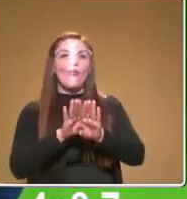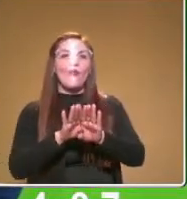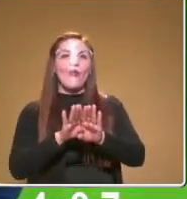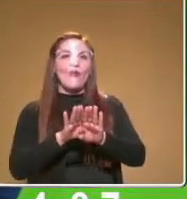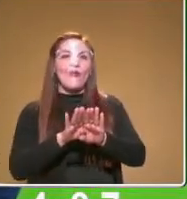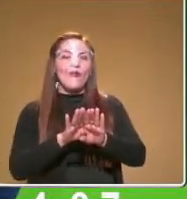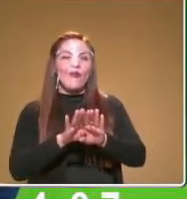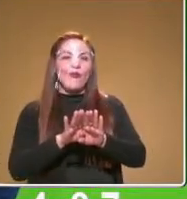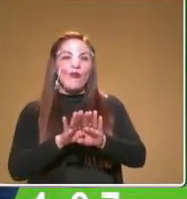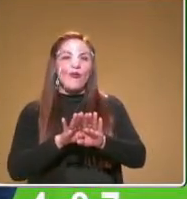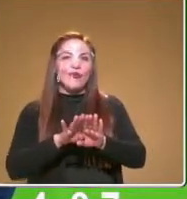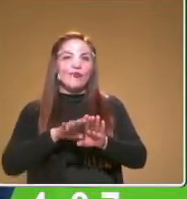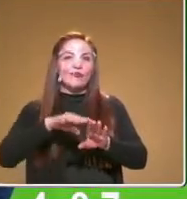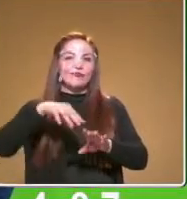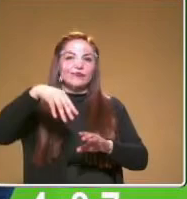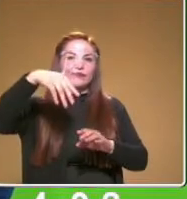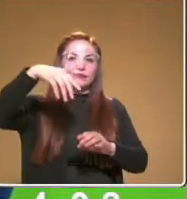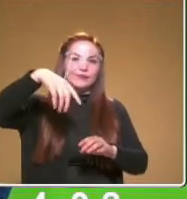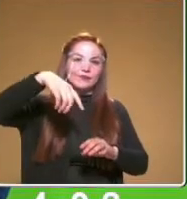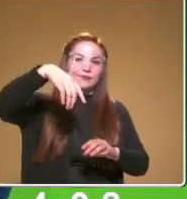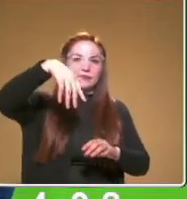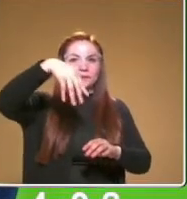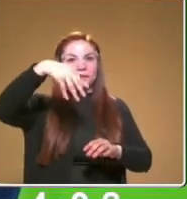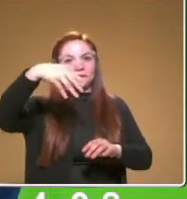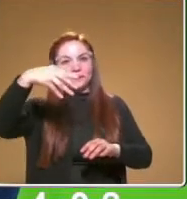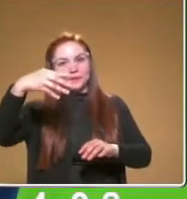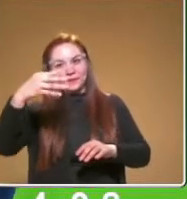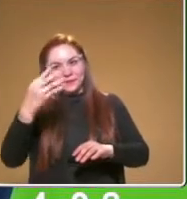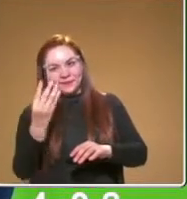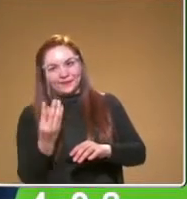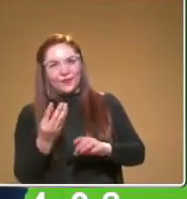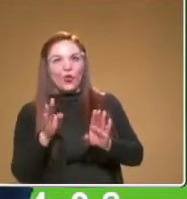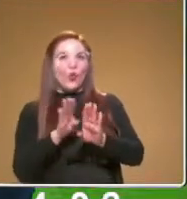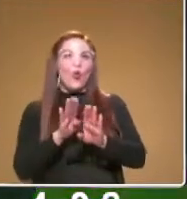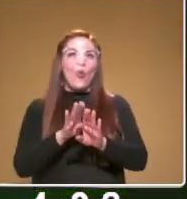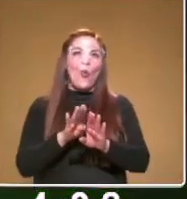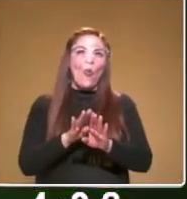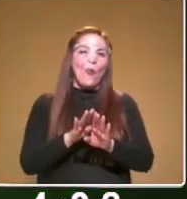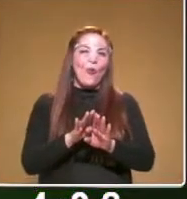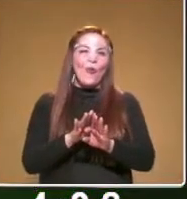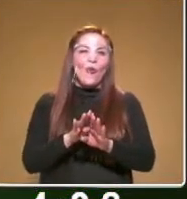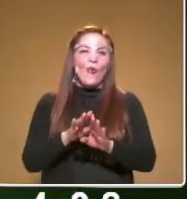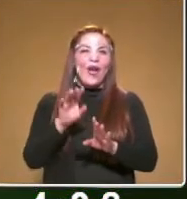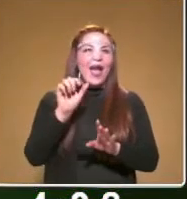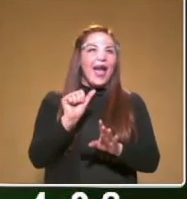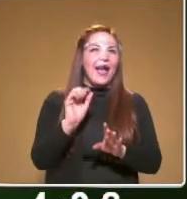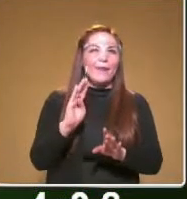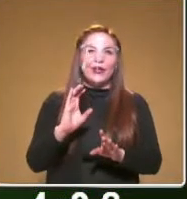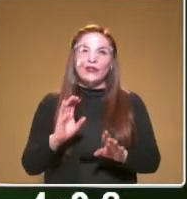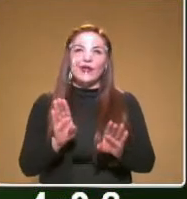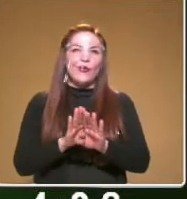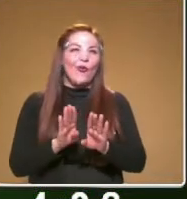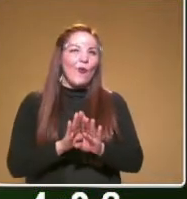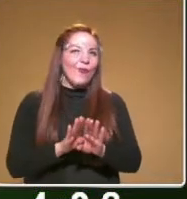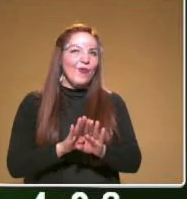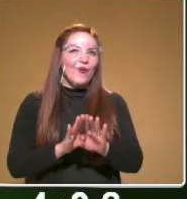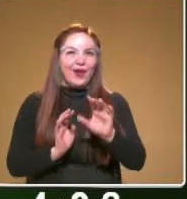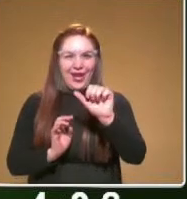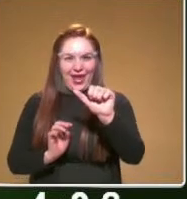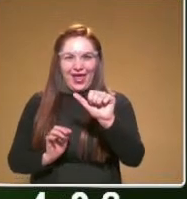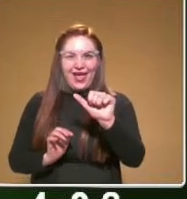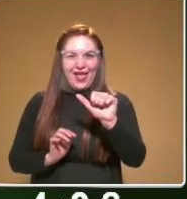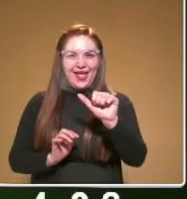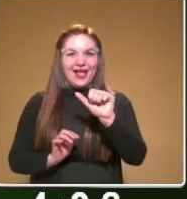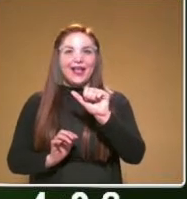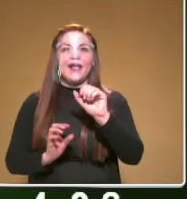cierto. Muchos dicen que la B, alguien dijo que la A, como que dijo, ¡ay, la primera que le pongo! ¡Ay, la primera que me dio! La A. La